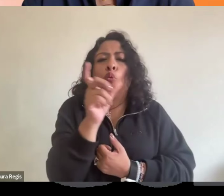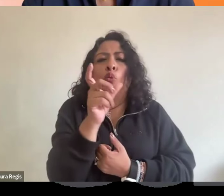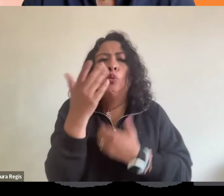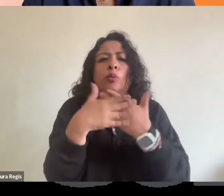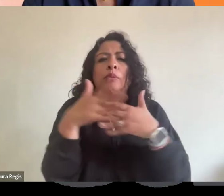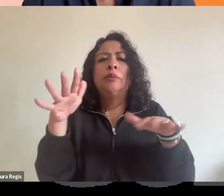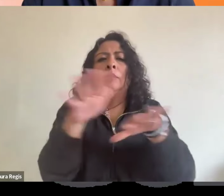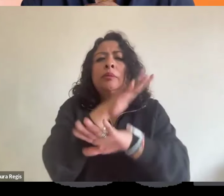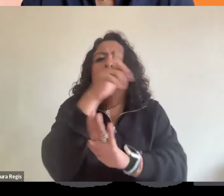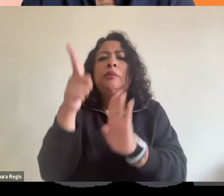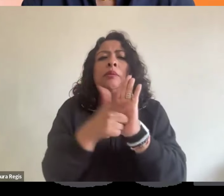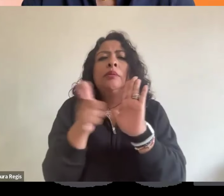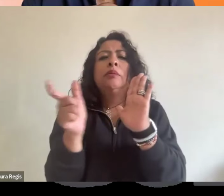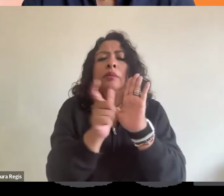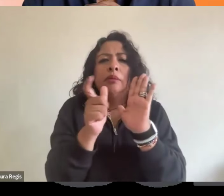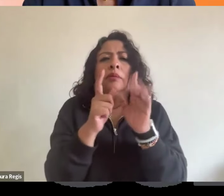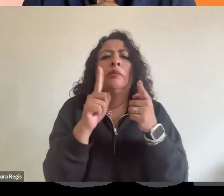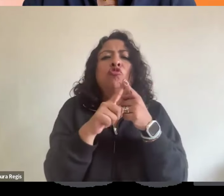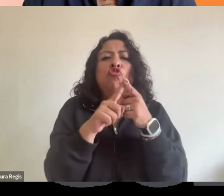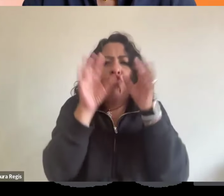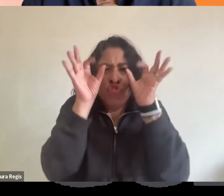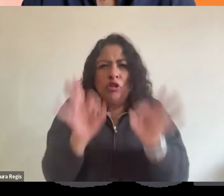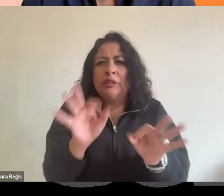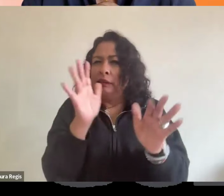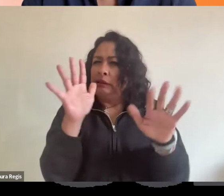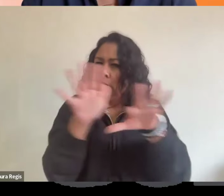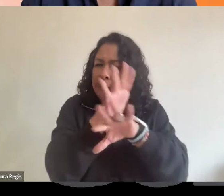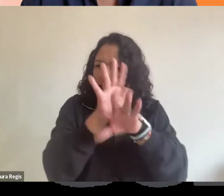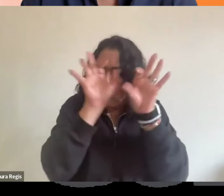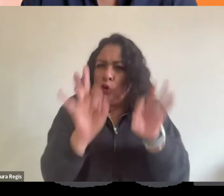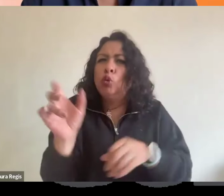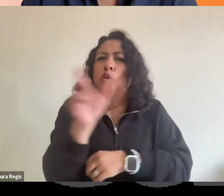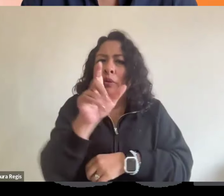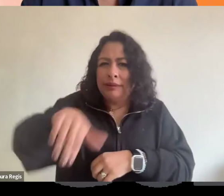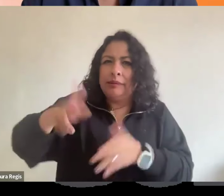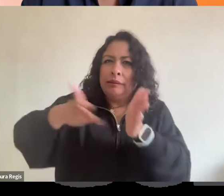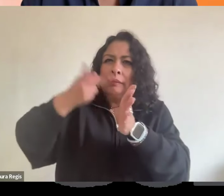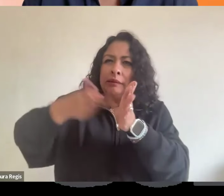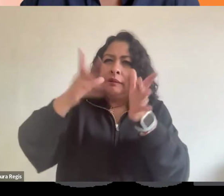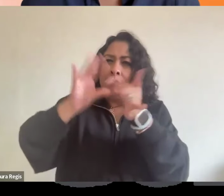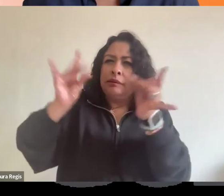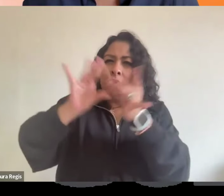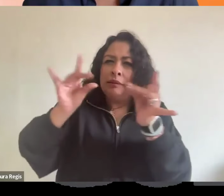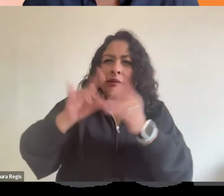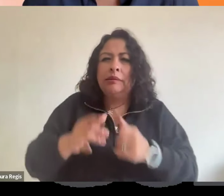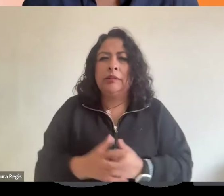el cambio de ley y cuándo va a ser efectivos todos estos cambios que ustedes han estado hablando?